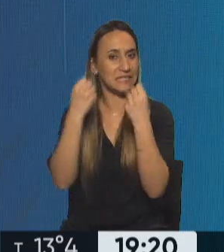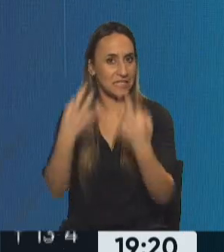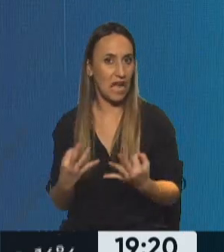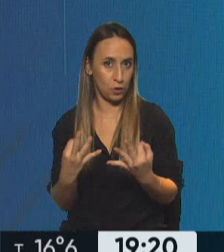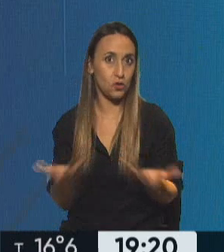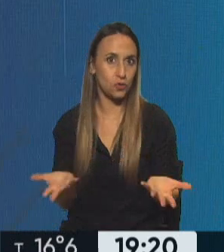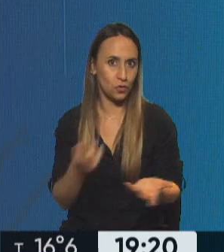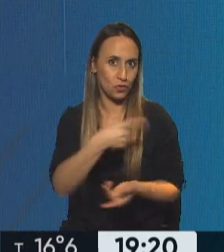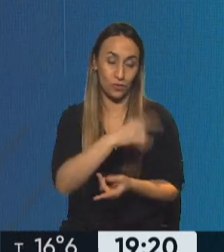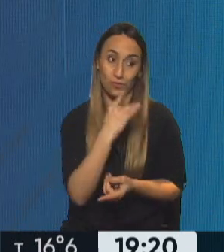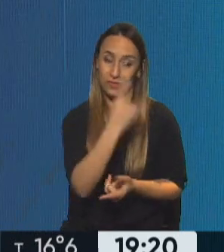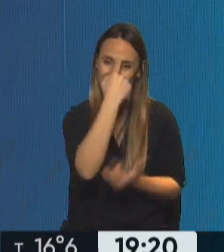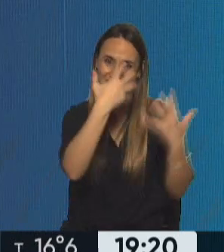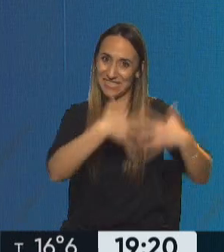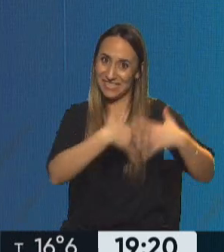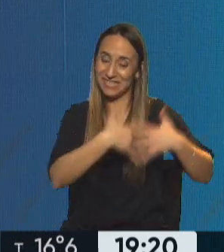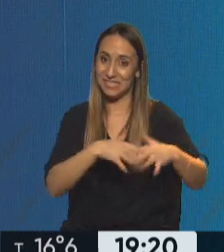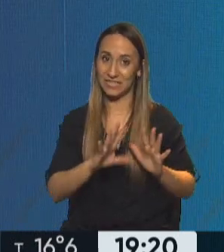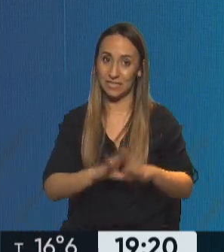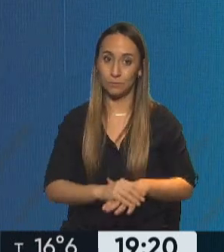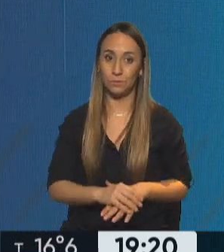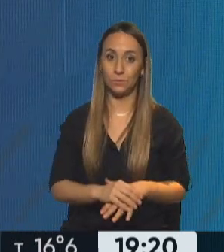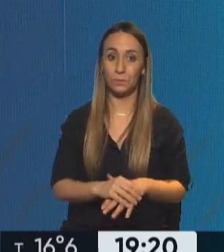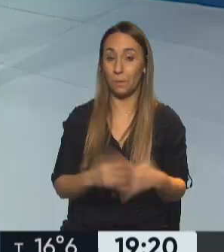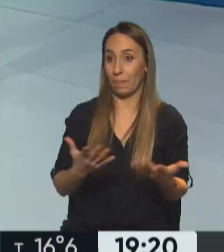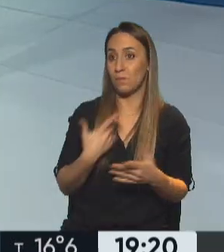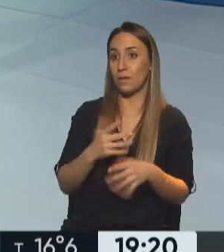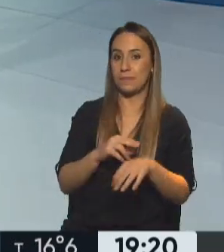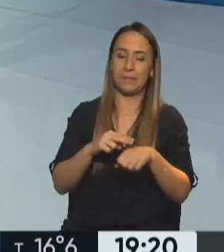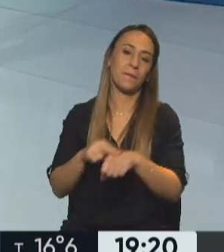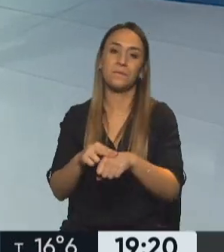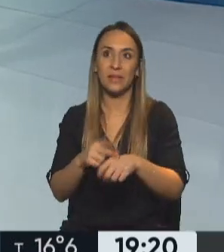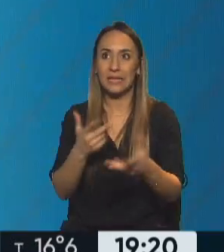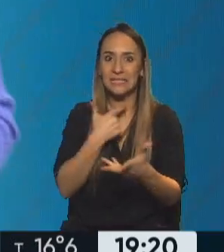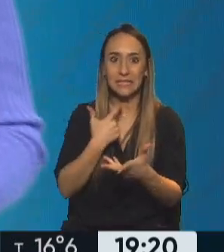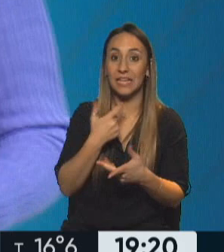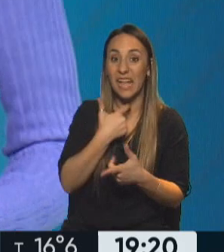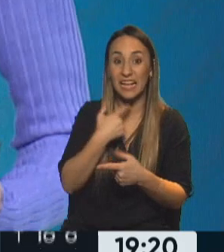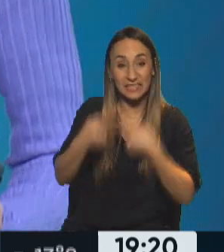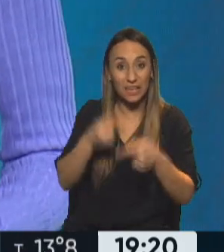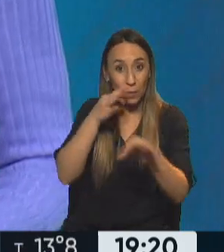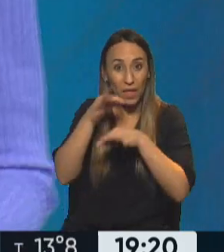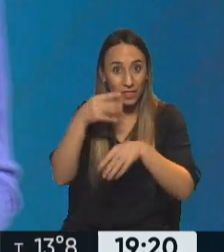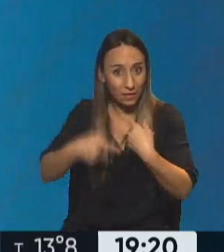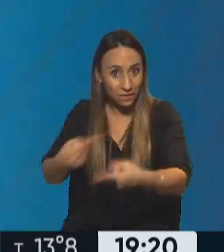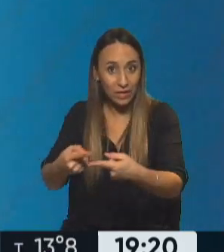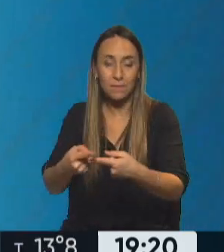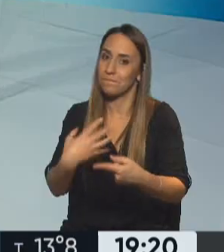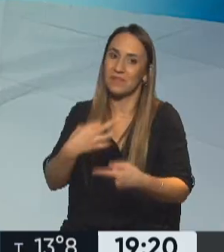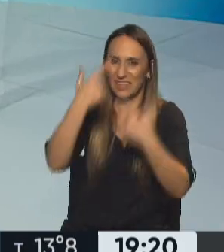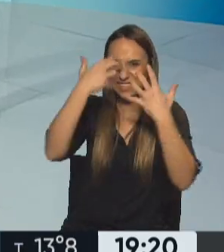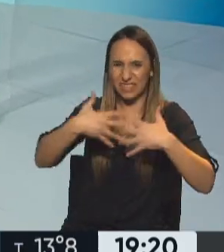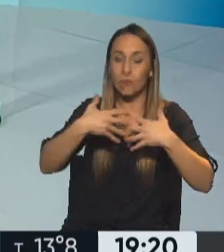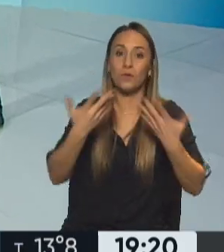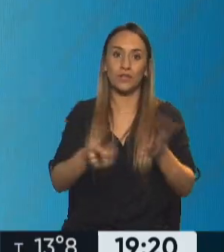acordes, digamos, a lo que se sugiere para seguir vendiendo. Exactamente, esos son los dos objetivos de la Bien.